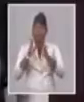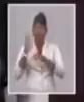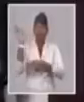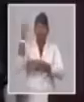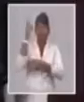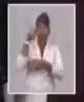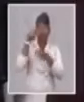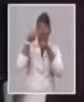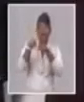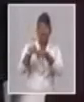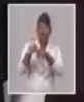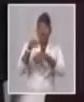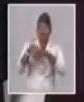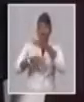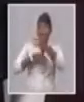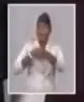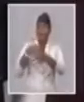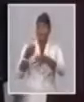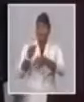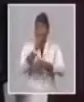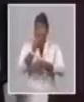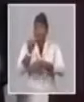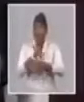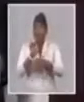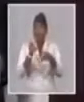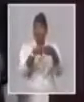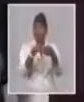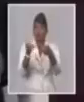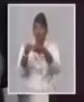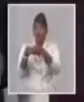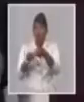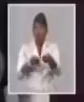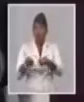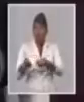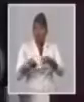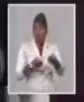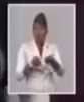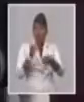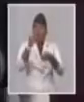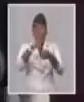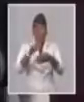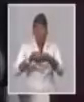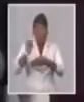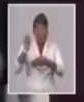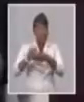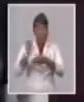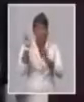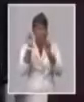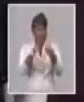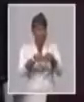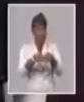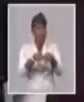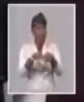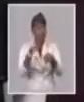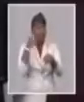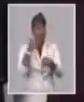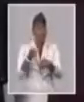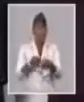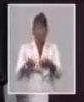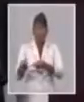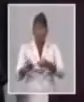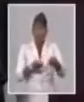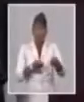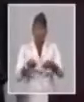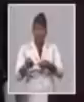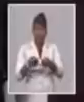redes sociales, permeables al sarampión trumpista de grupos coordinados de cubanos que viven en Miami, y las teorías de la conspiración